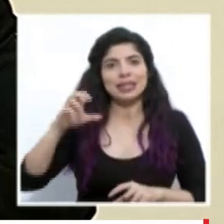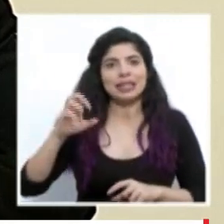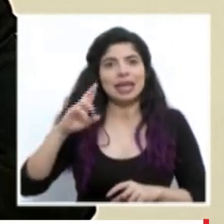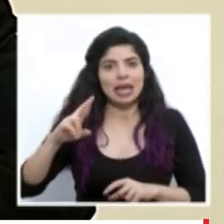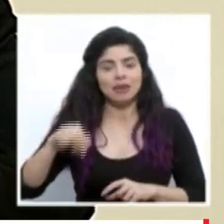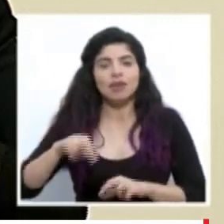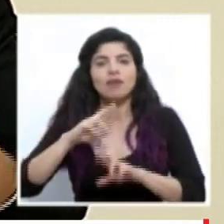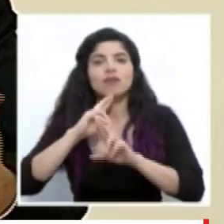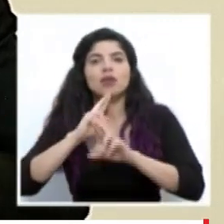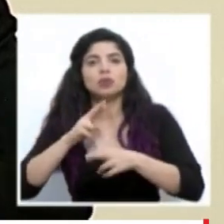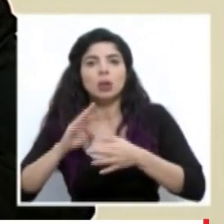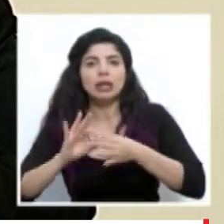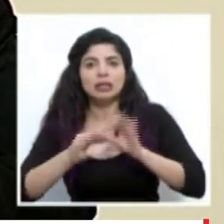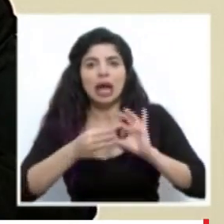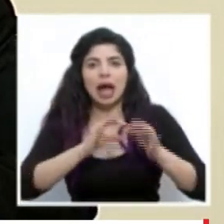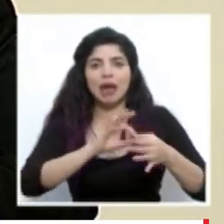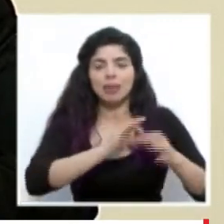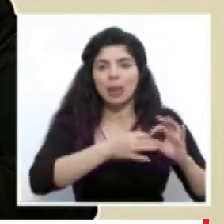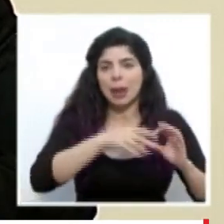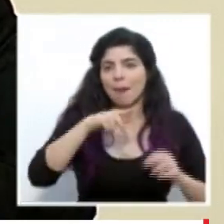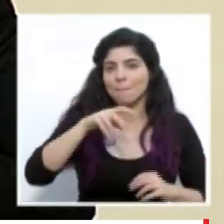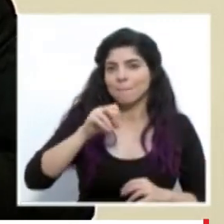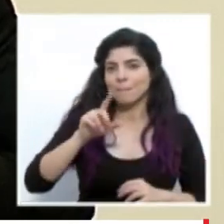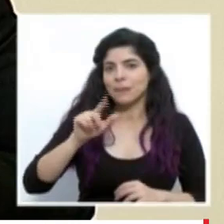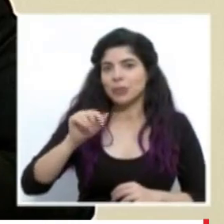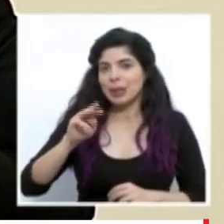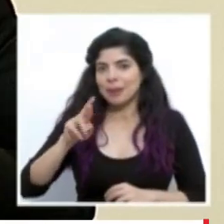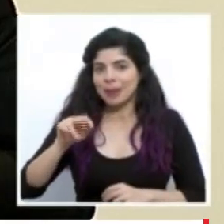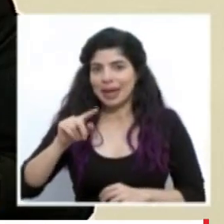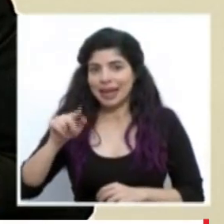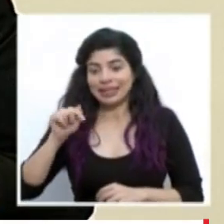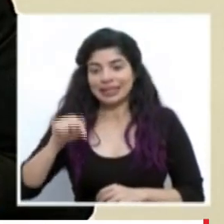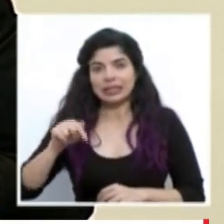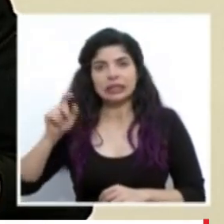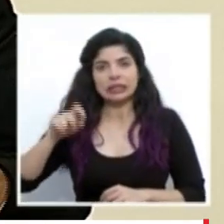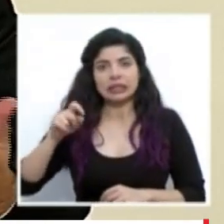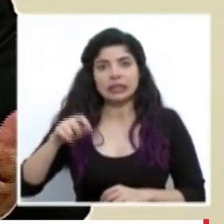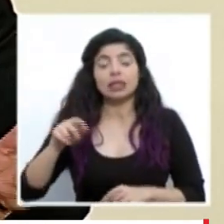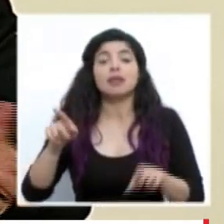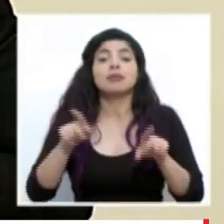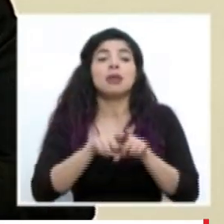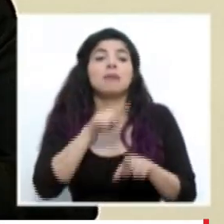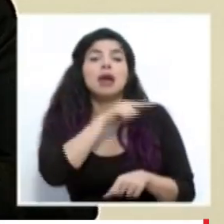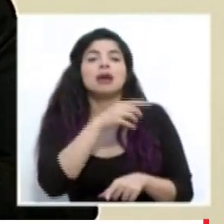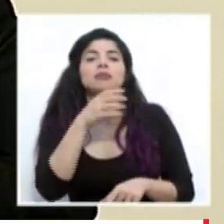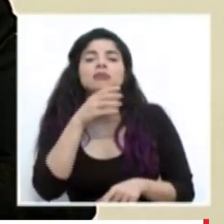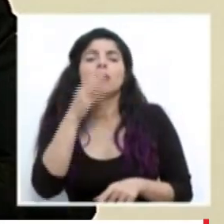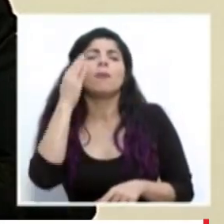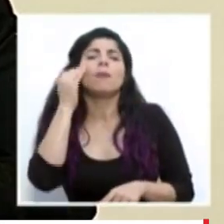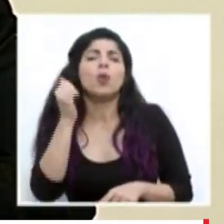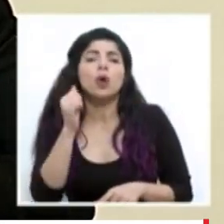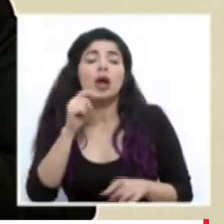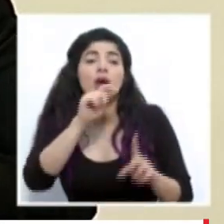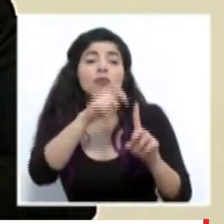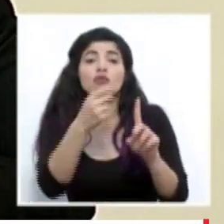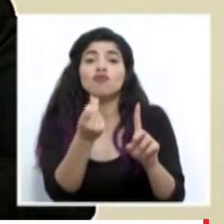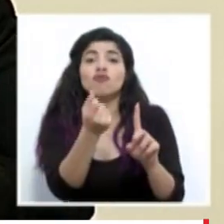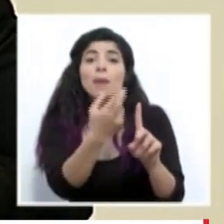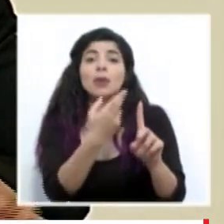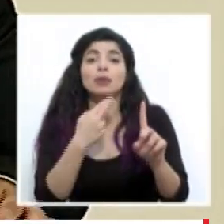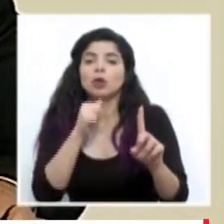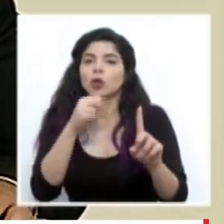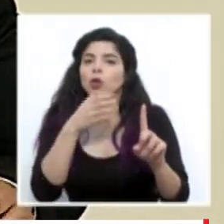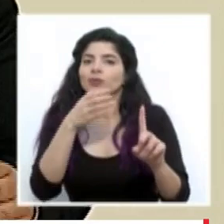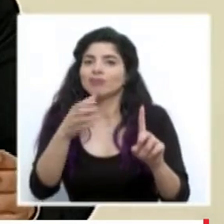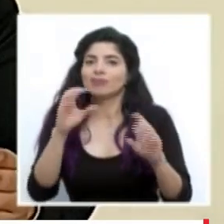cadena de polimerasas. La doctora Cervantes les va a explicar también por qué es que las pruebas rápidas no las recomienda la Organización Mundial de la Salud por el